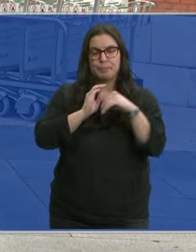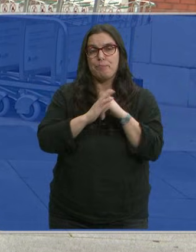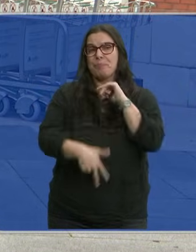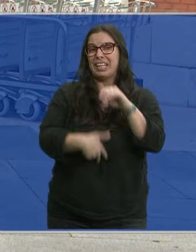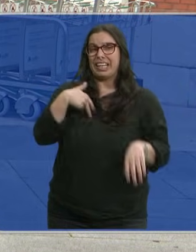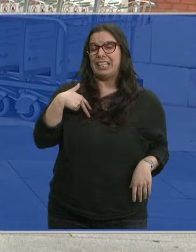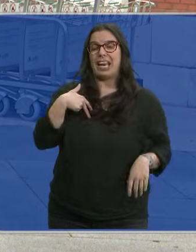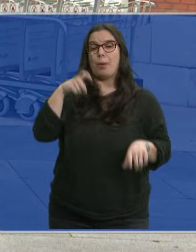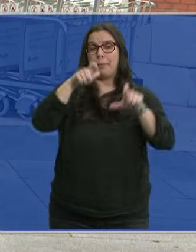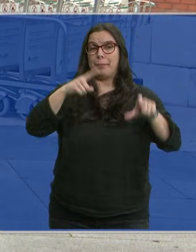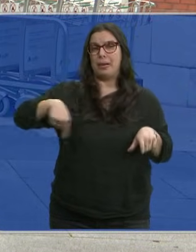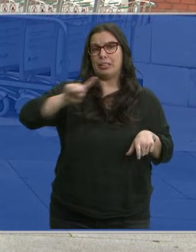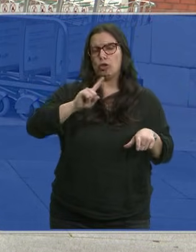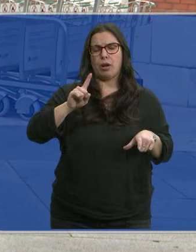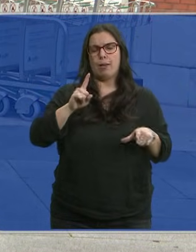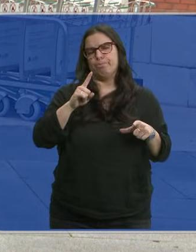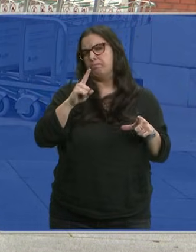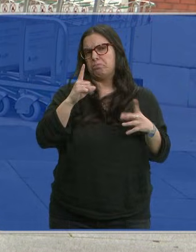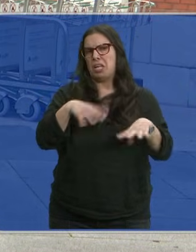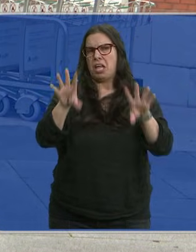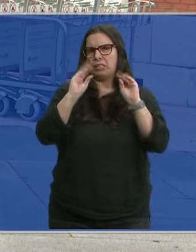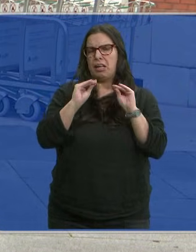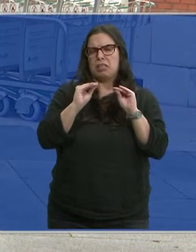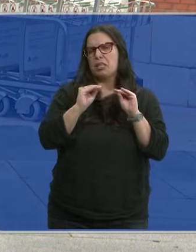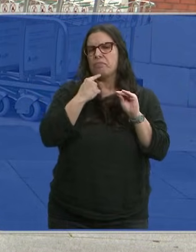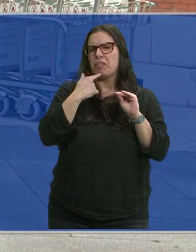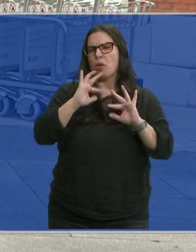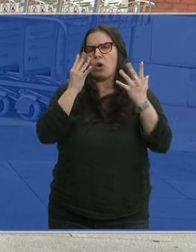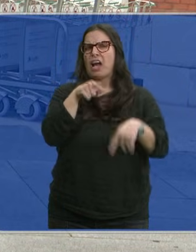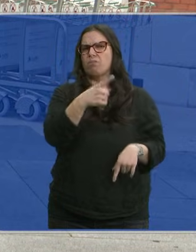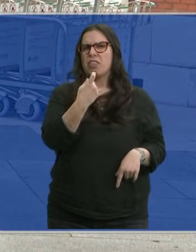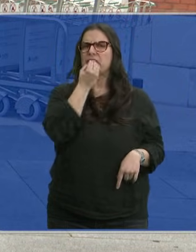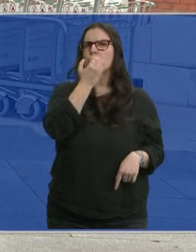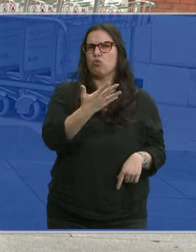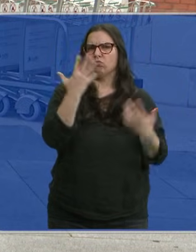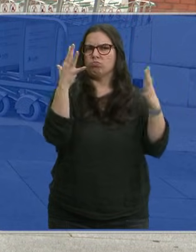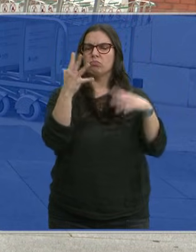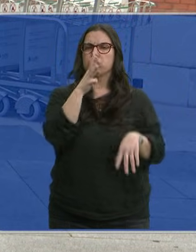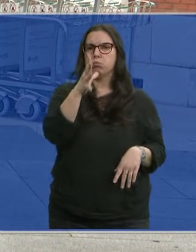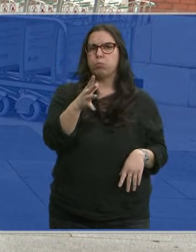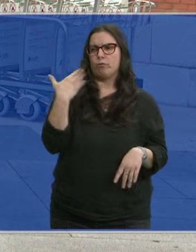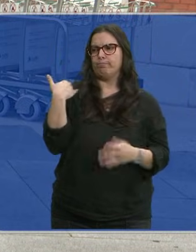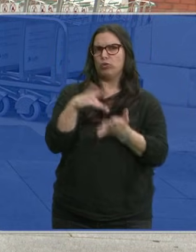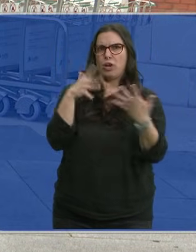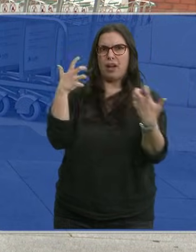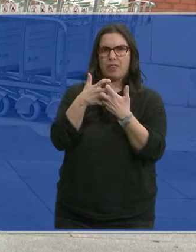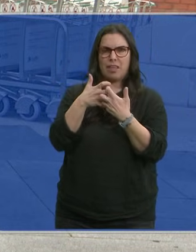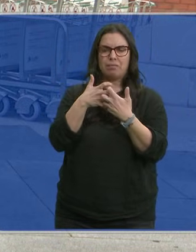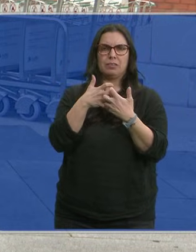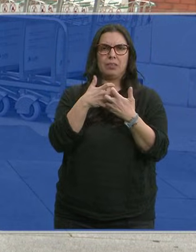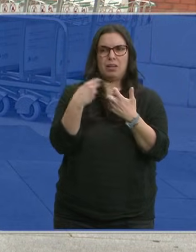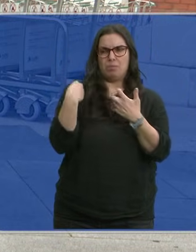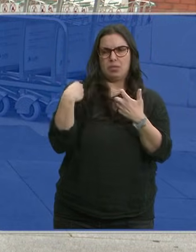general, entre los pasajeros, mucha comprensión. Aseguran que es una huelga necesaria y más después del accidente